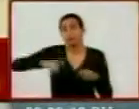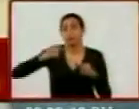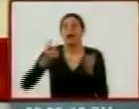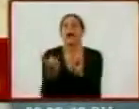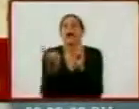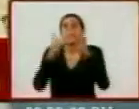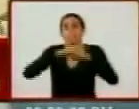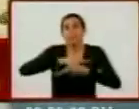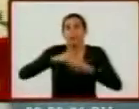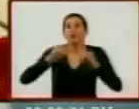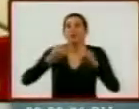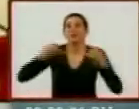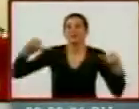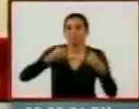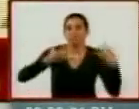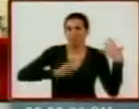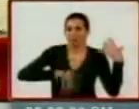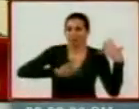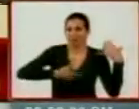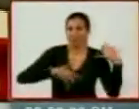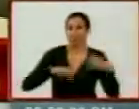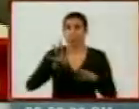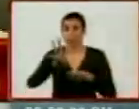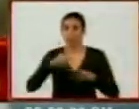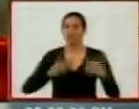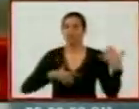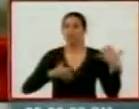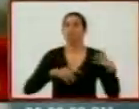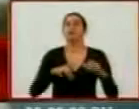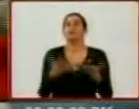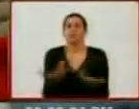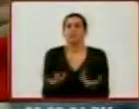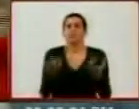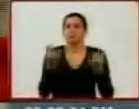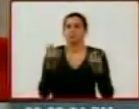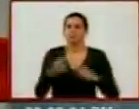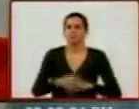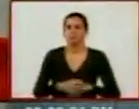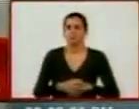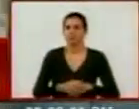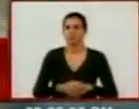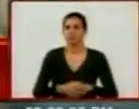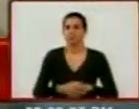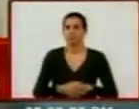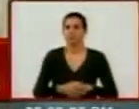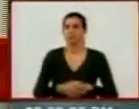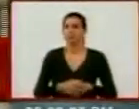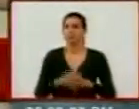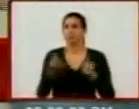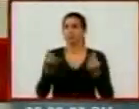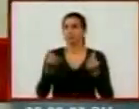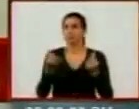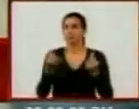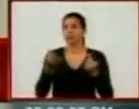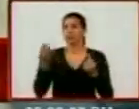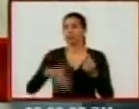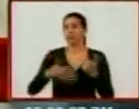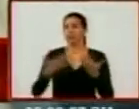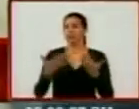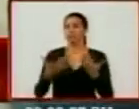recomprar renovar las cuerdas con un porcentaje de sobreprecio